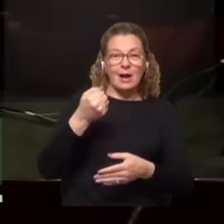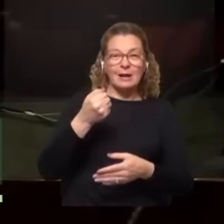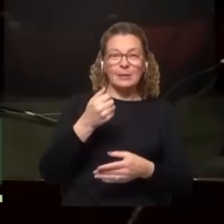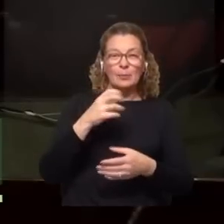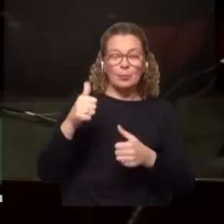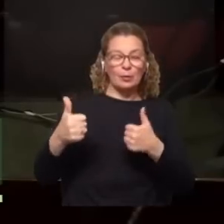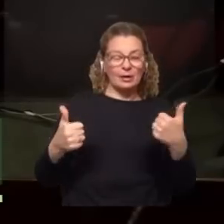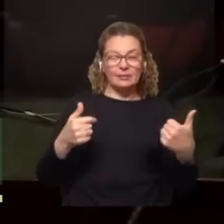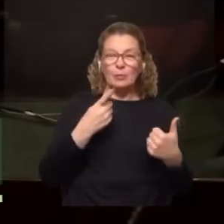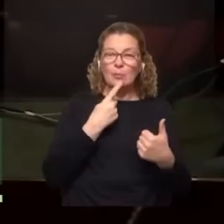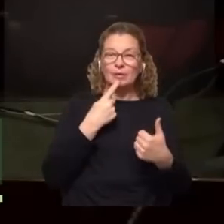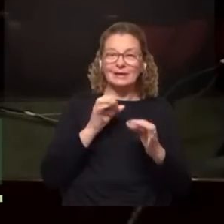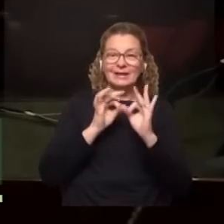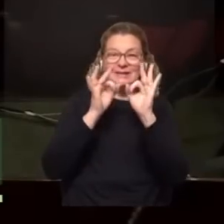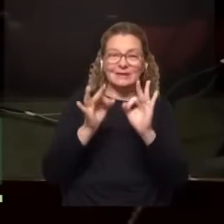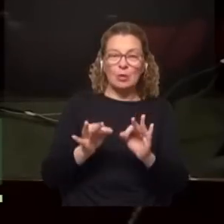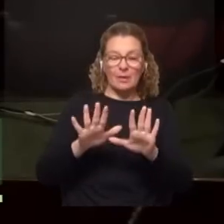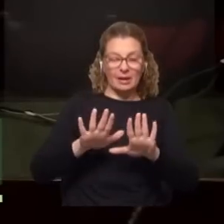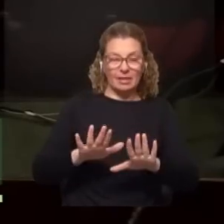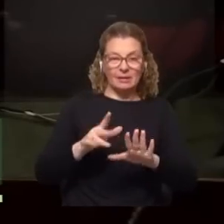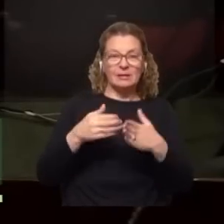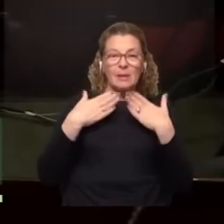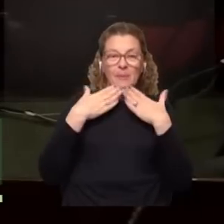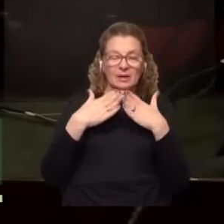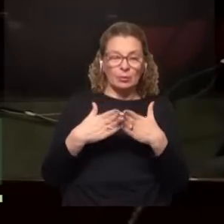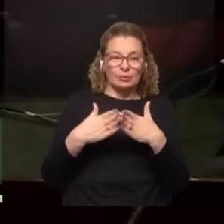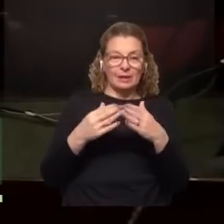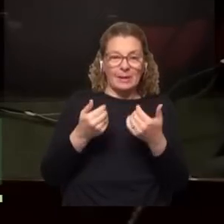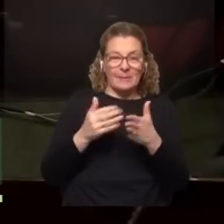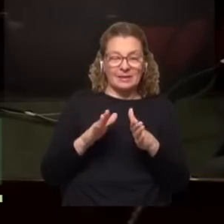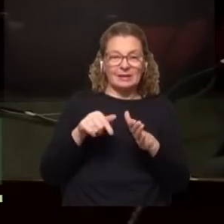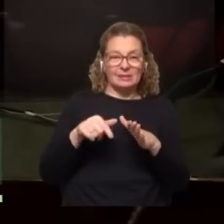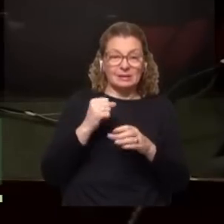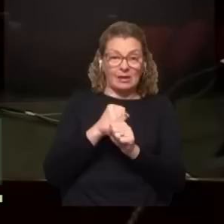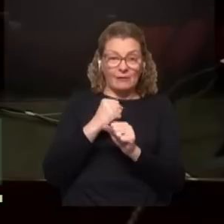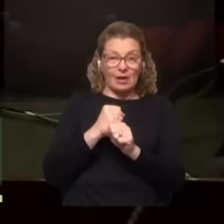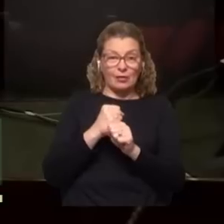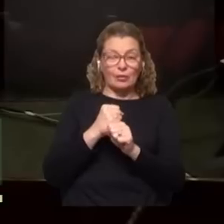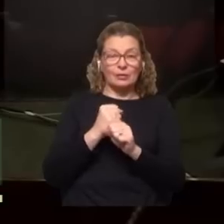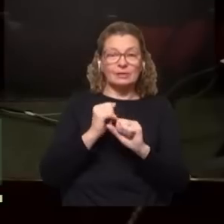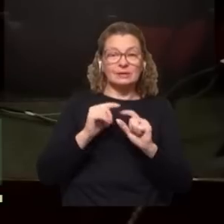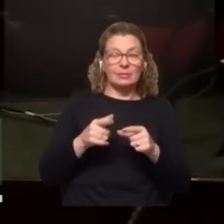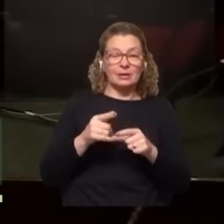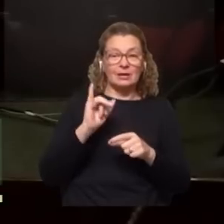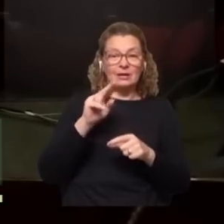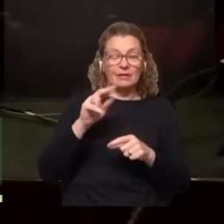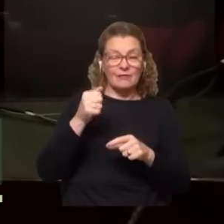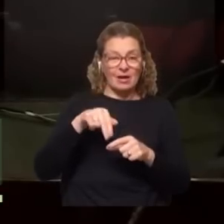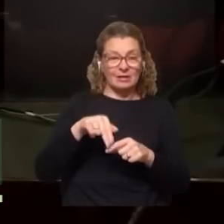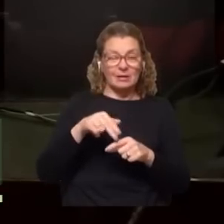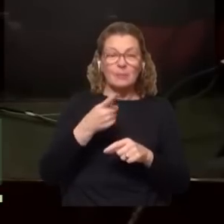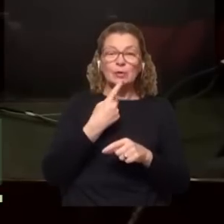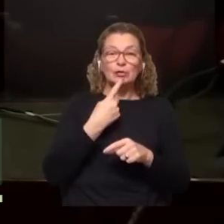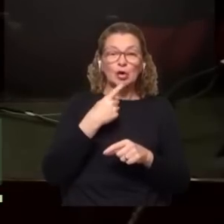política llegó para quedarse Bueno ella es la pregunta inicial de la que parte esta actividad y la que tiene a Iván juliacaer